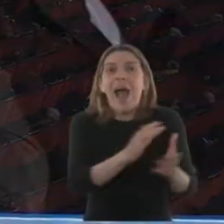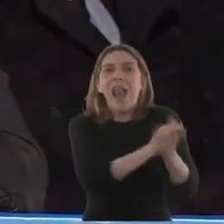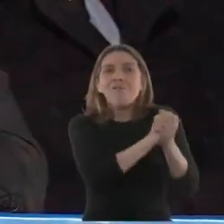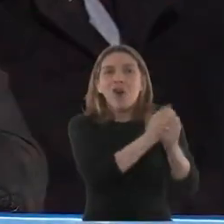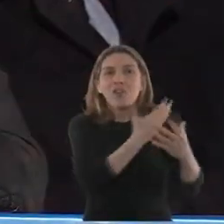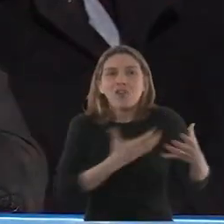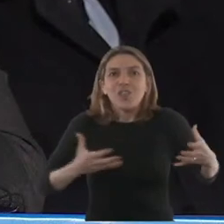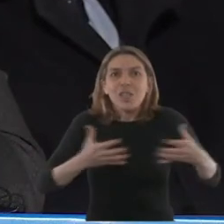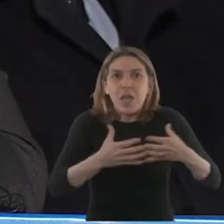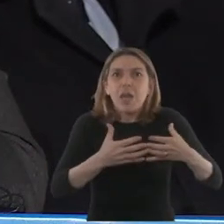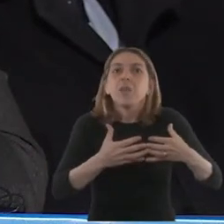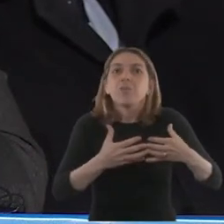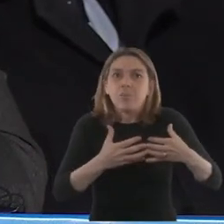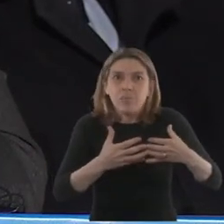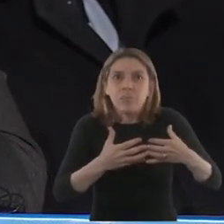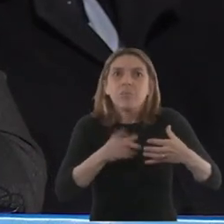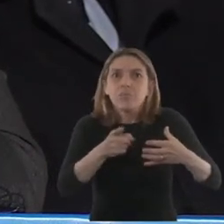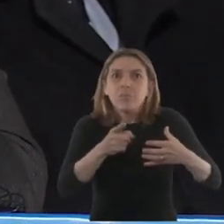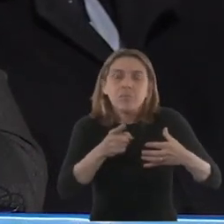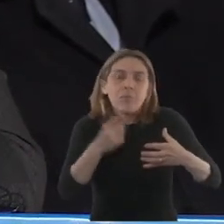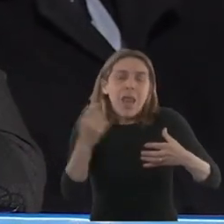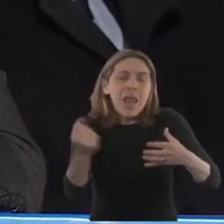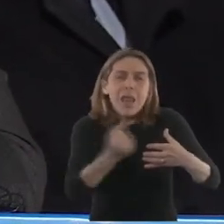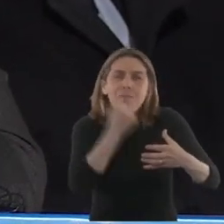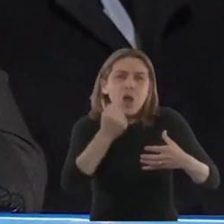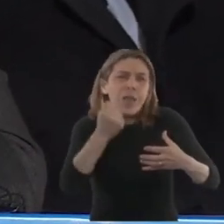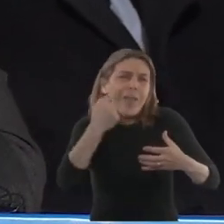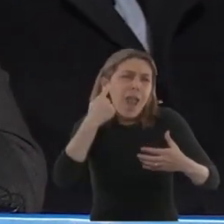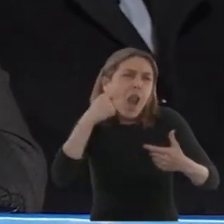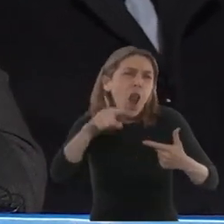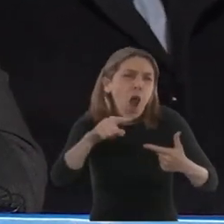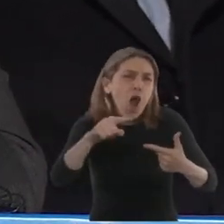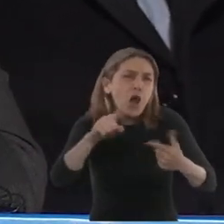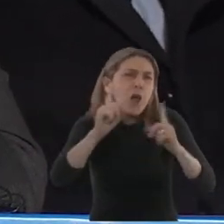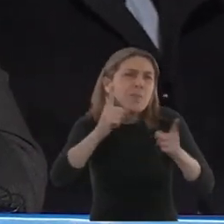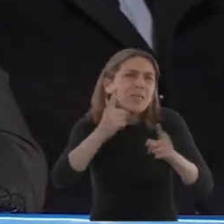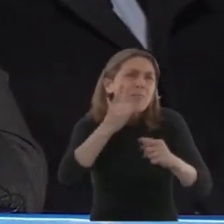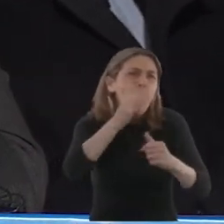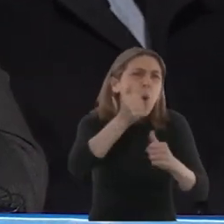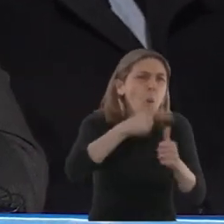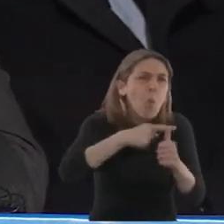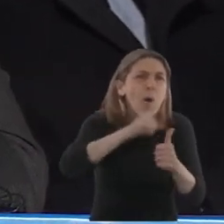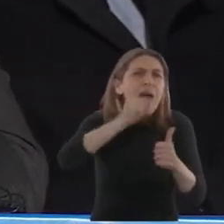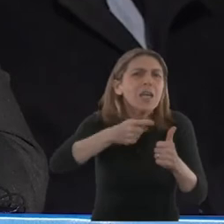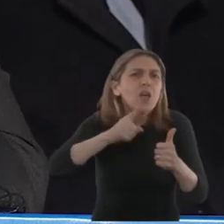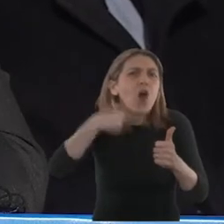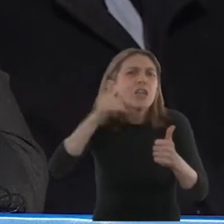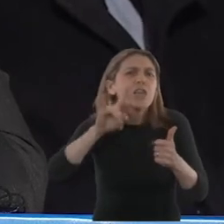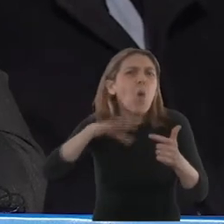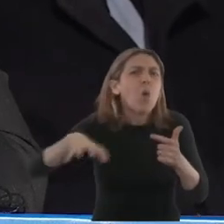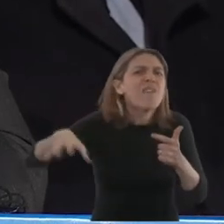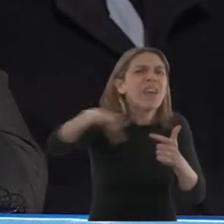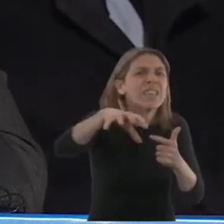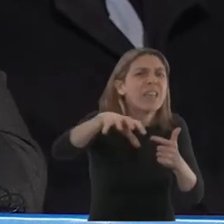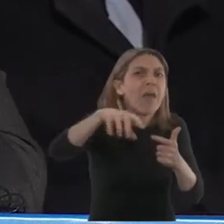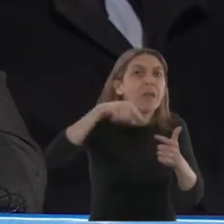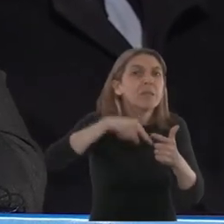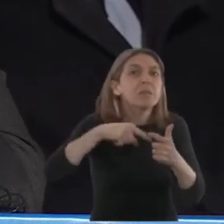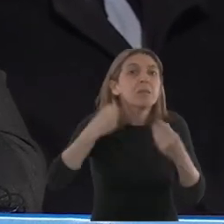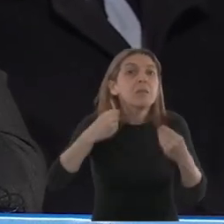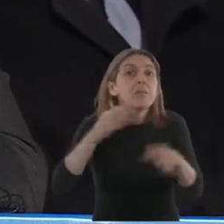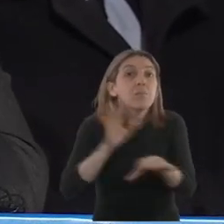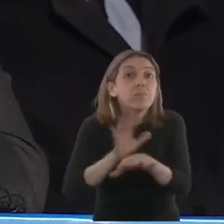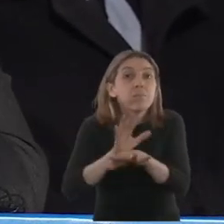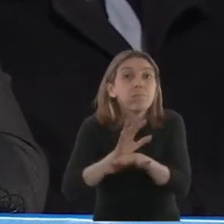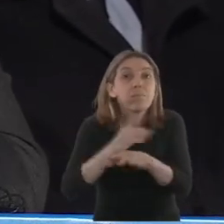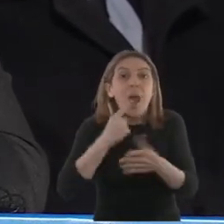implementó otro de los signos característicos de la Universidad de Buenos Aires y de todo nuestro sistema universitario, que es el ingreso